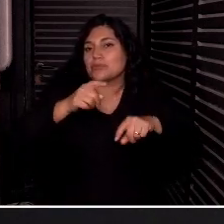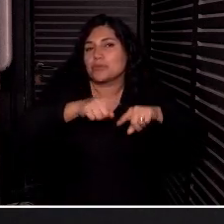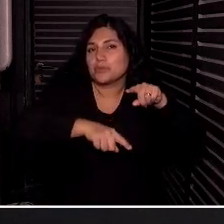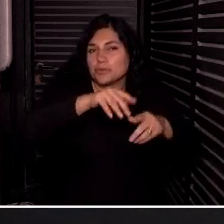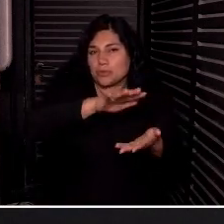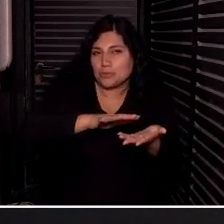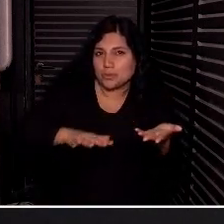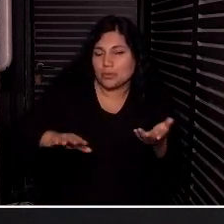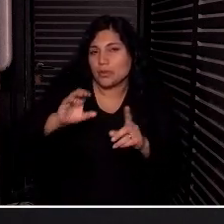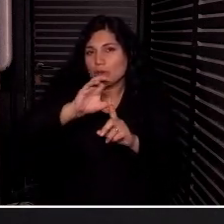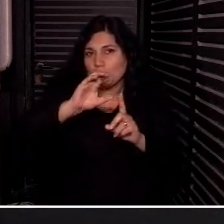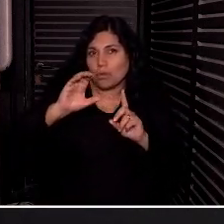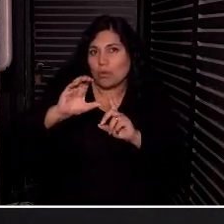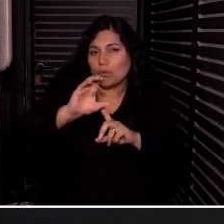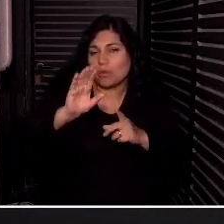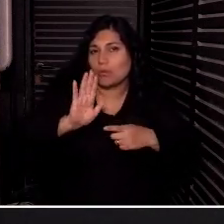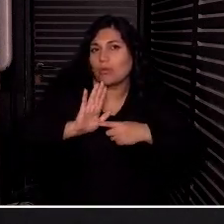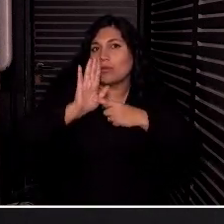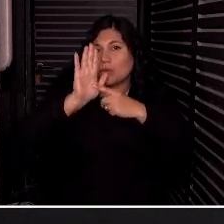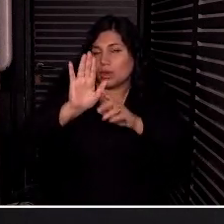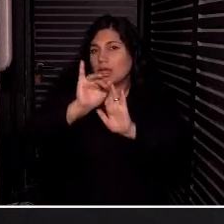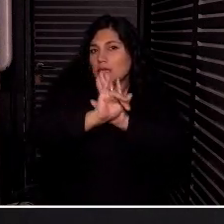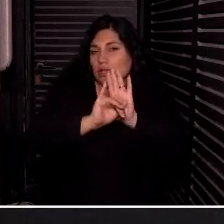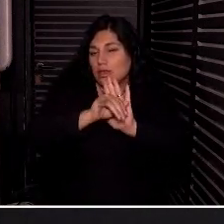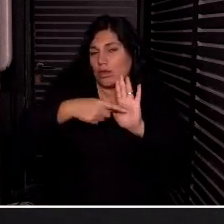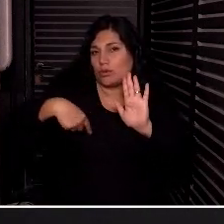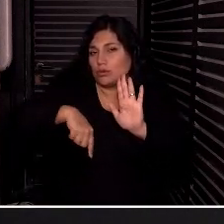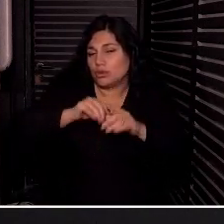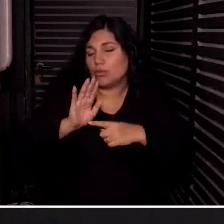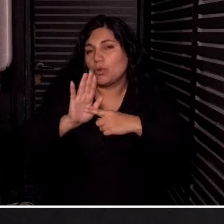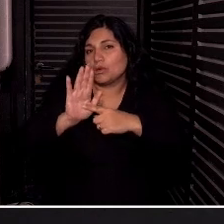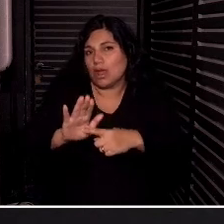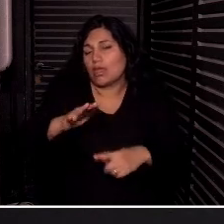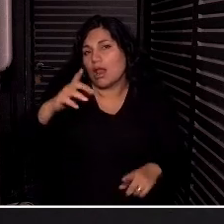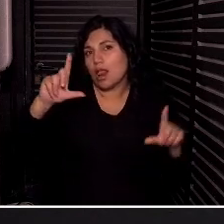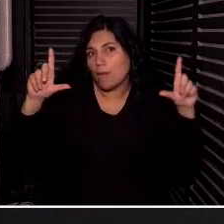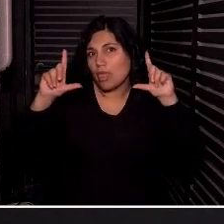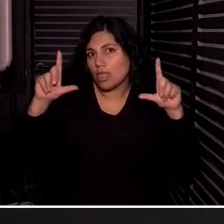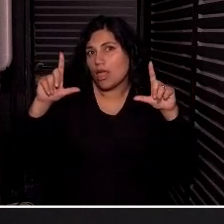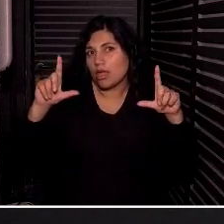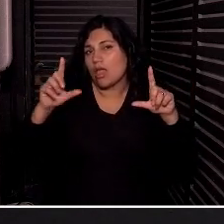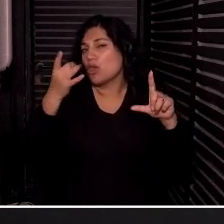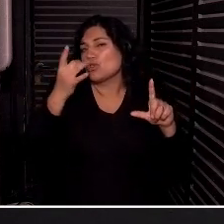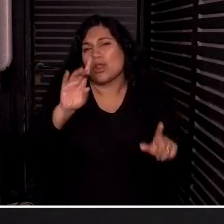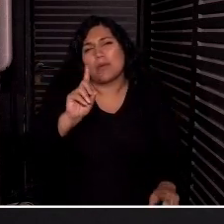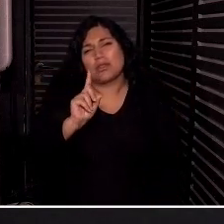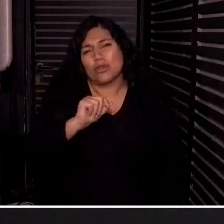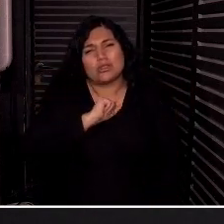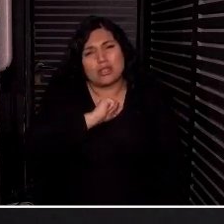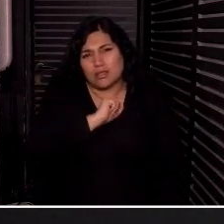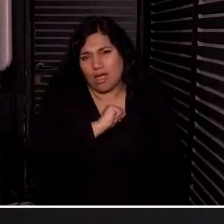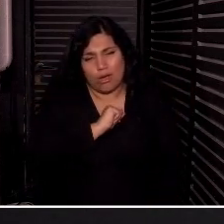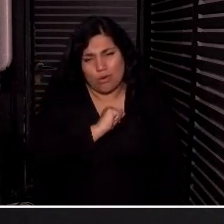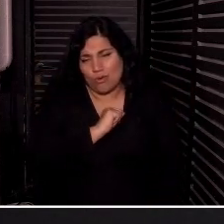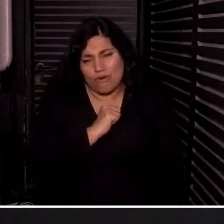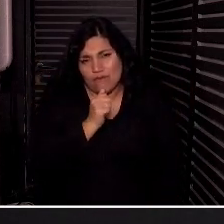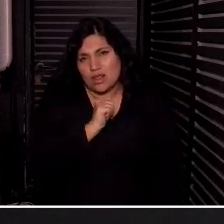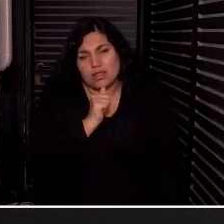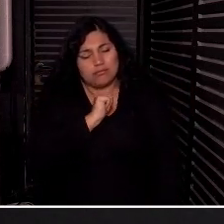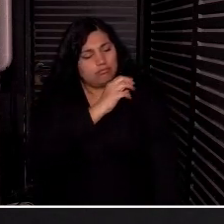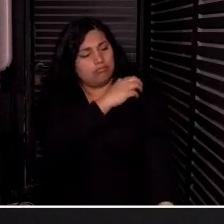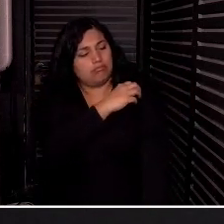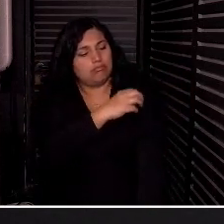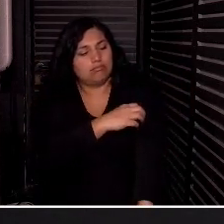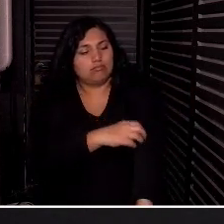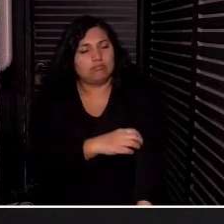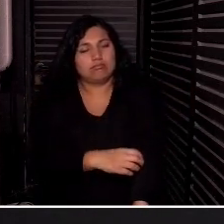cultura mostrada nuestra identidad mostrada en la pantalla no solo la de Santiago ya cuando en Santiago nos inundamos